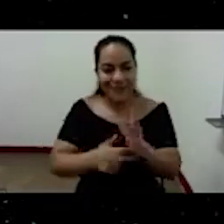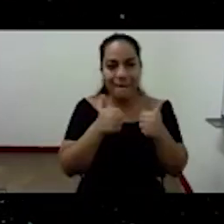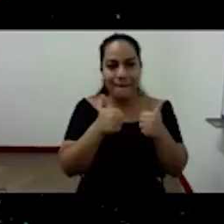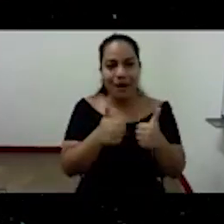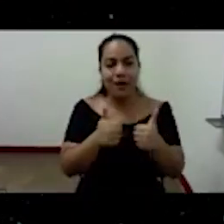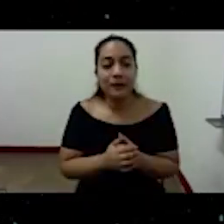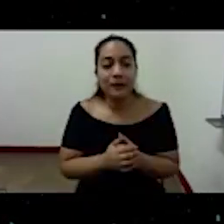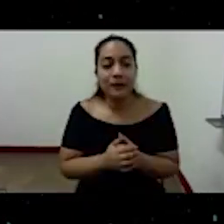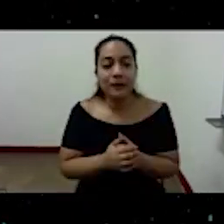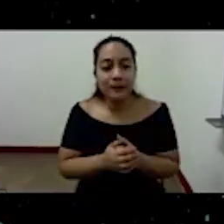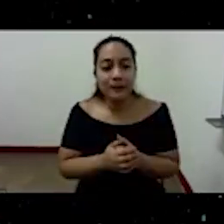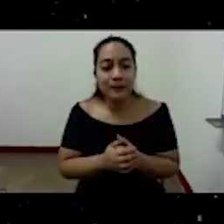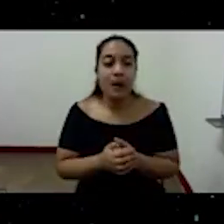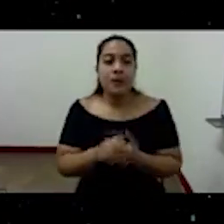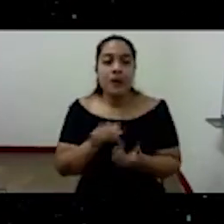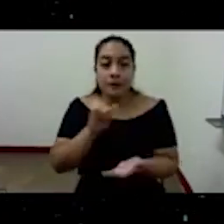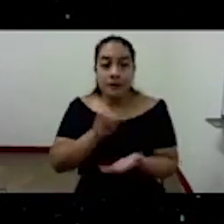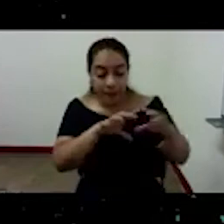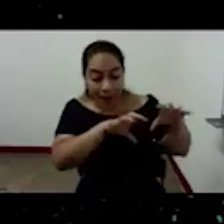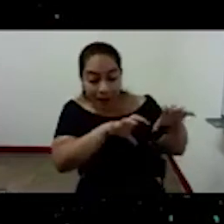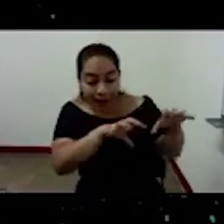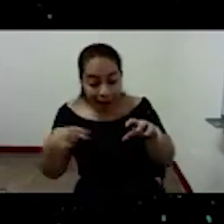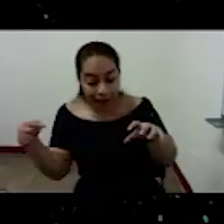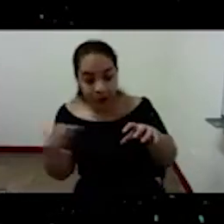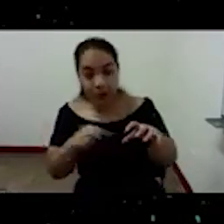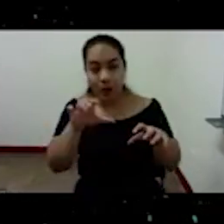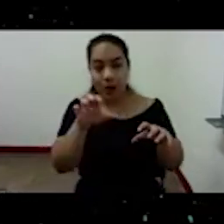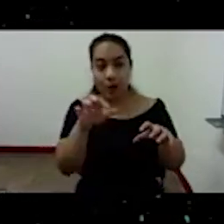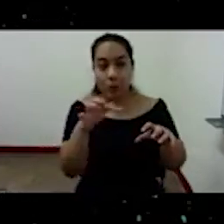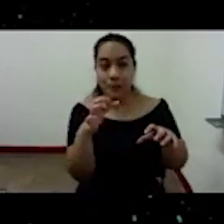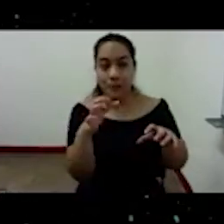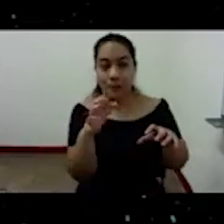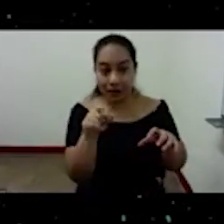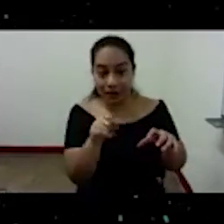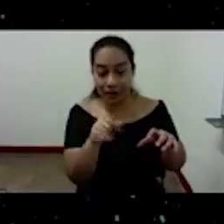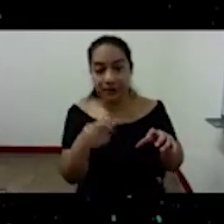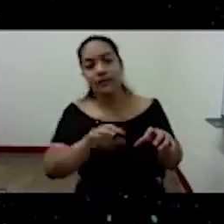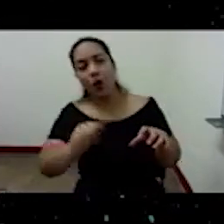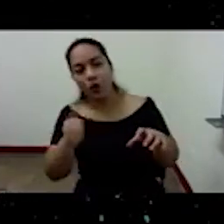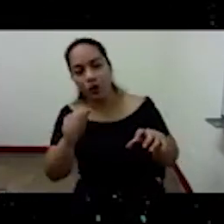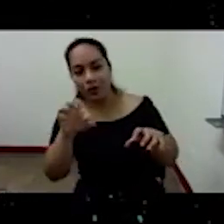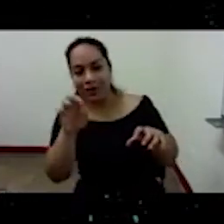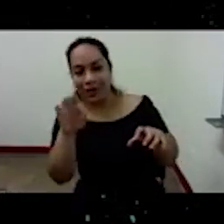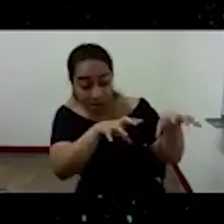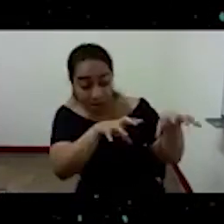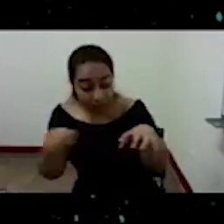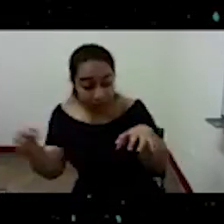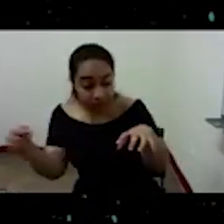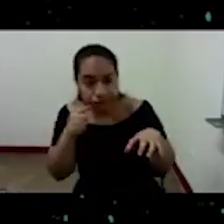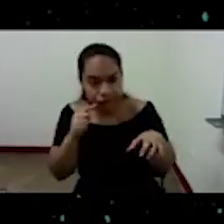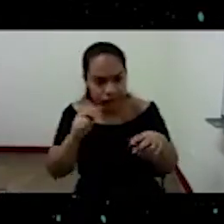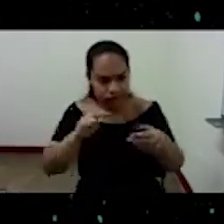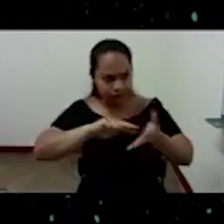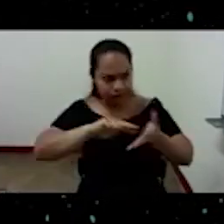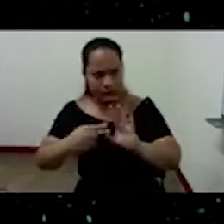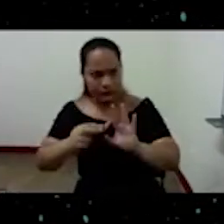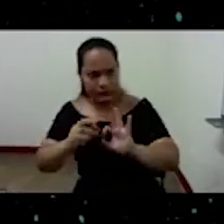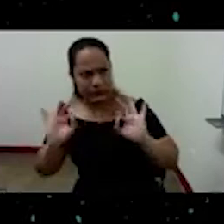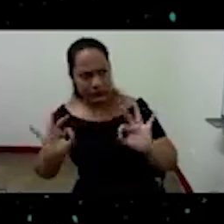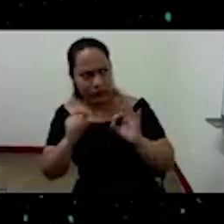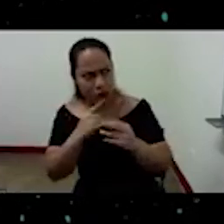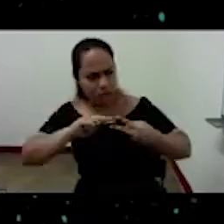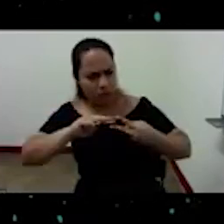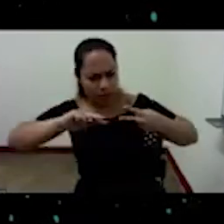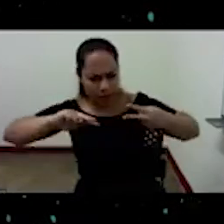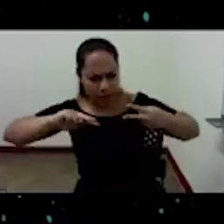Si este arte, el de Eurípides como heraldo de un arte nuevo, determinó la pérdida de la tragedia, el